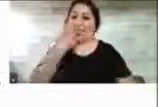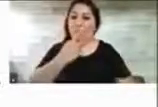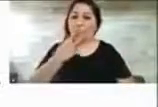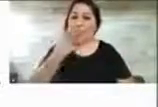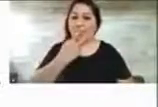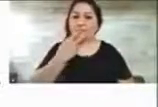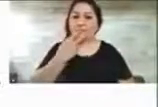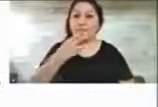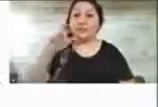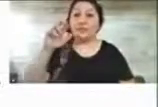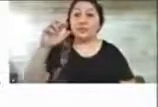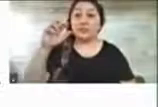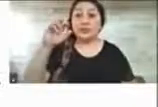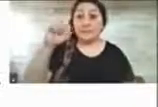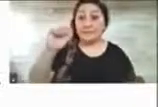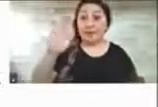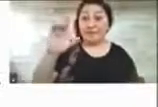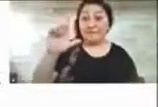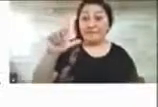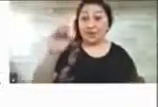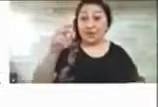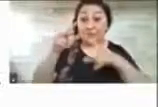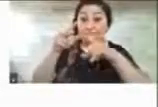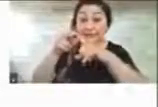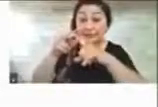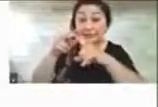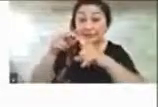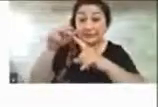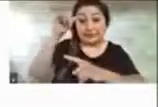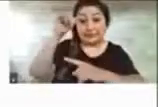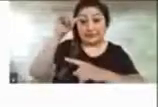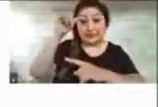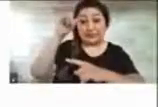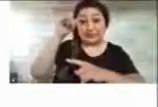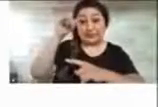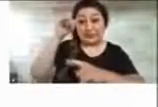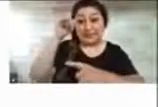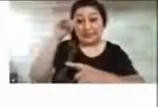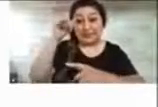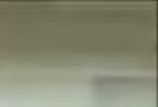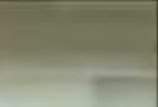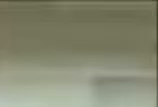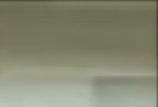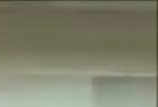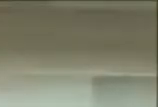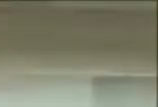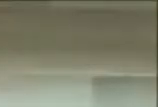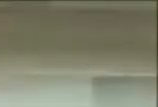dime, Polín. ¿me puedes dar un segundito? ¿Puedes dejar de compartir pantallas? Que se me desapareció la Eileen.